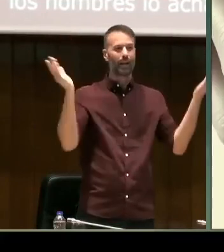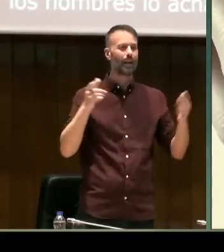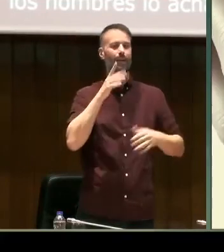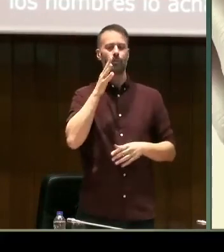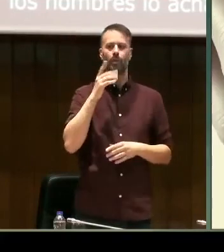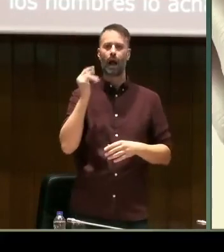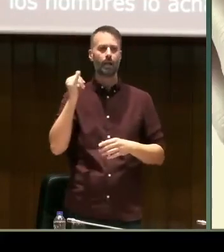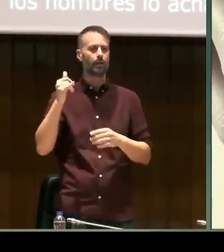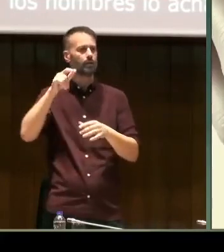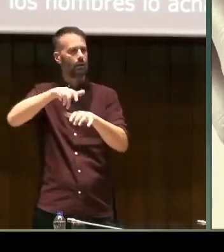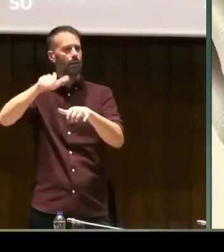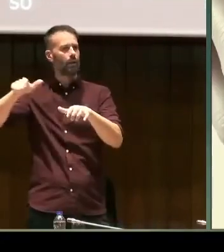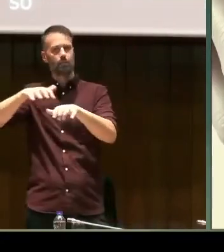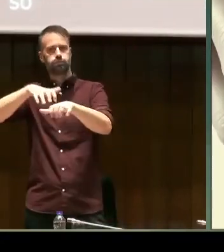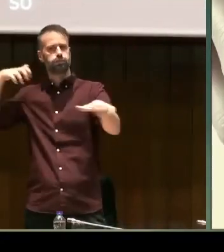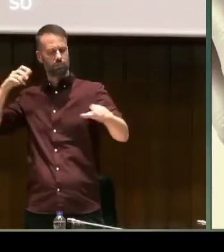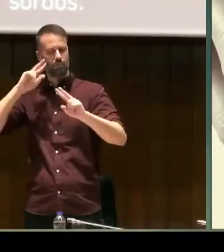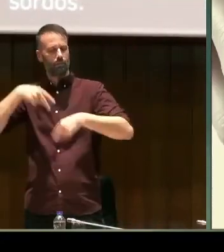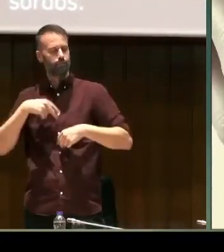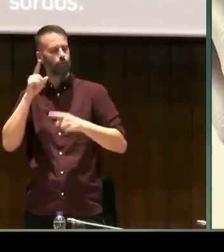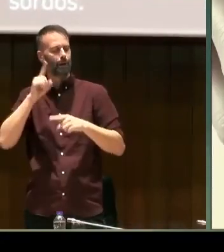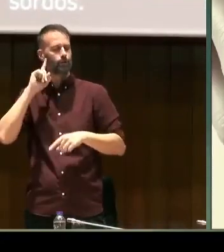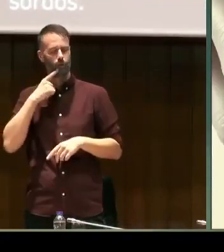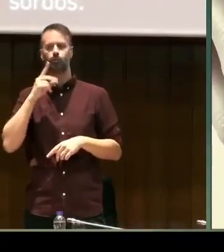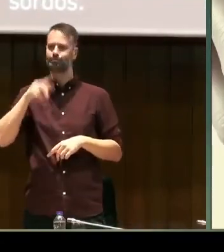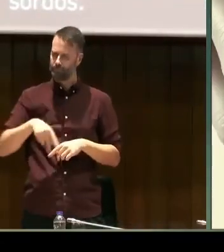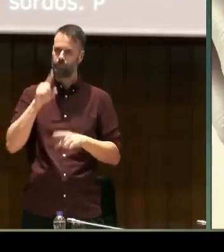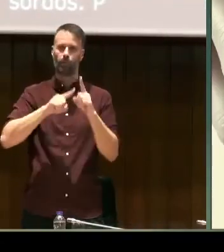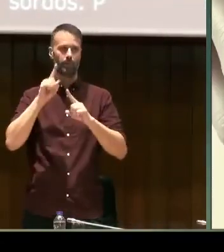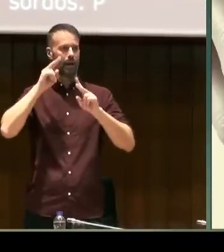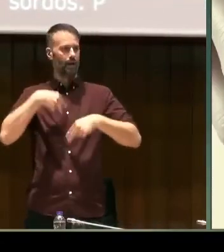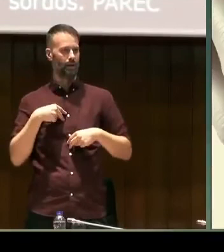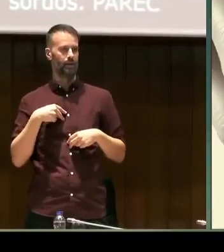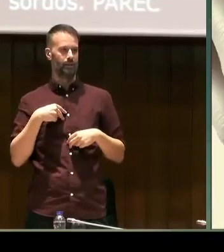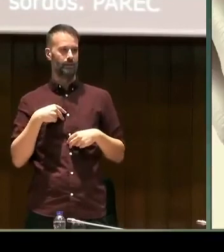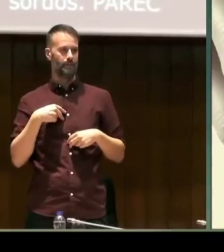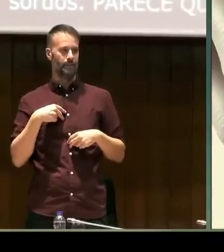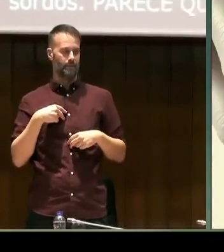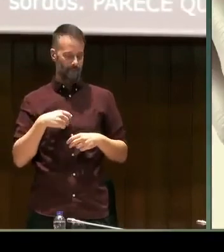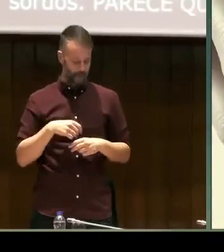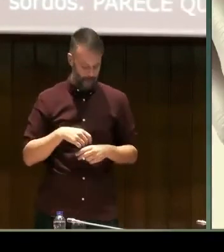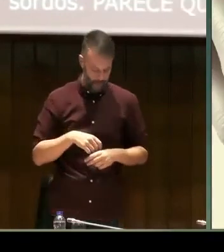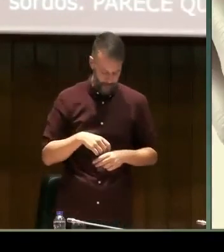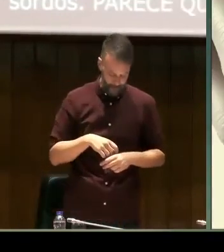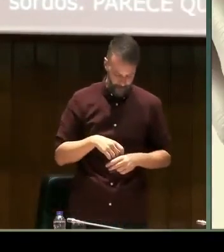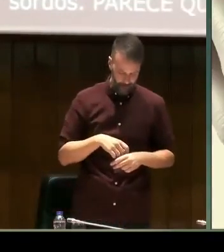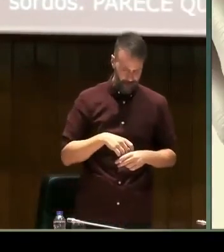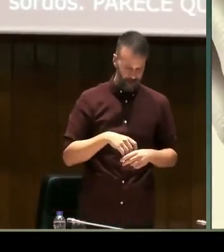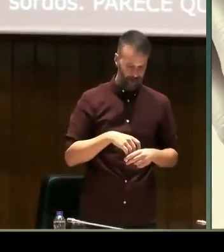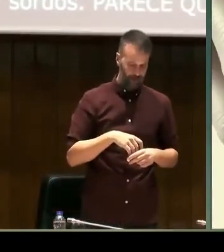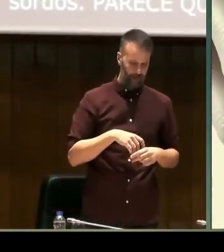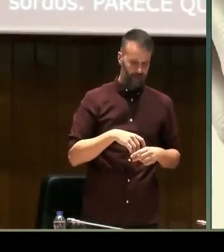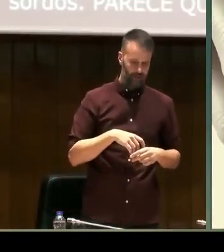sorda. Hay otros motivos también, pero la mayoría pues piensan que se